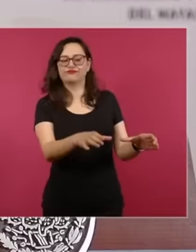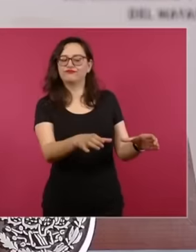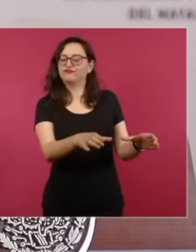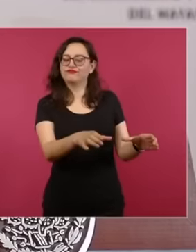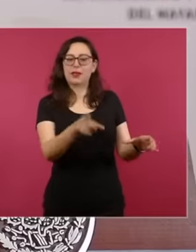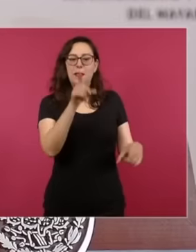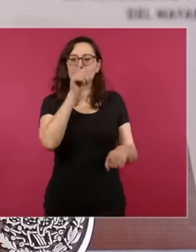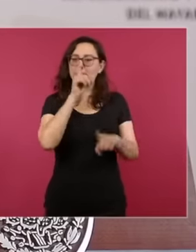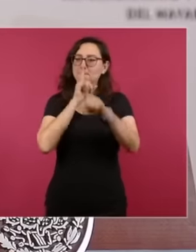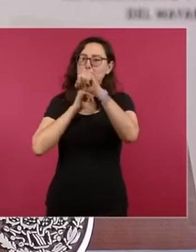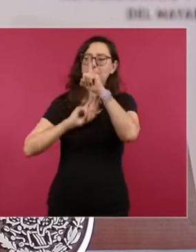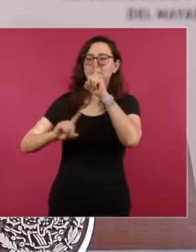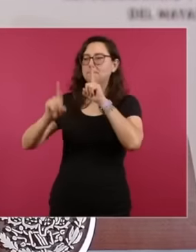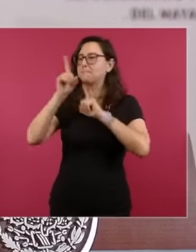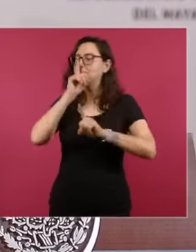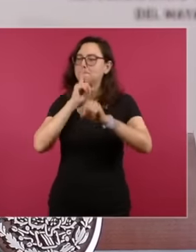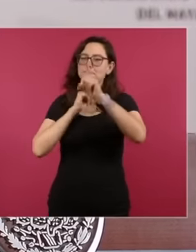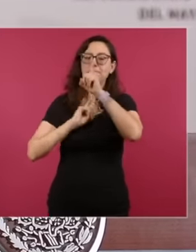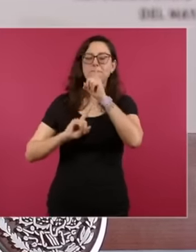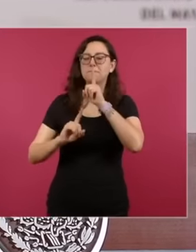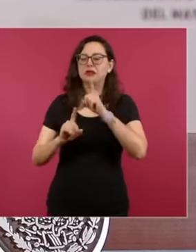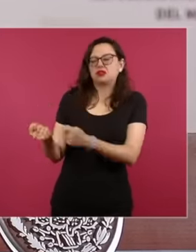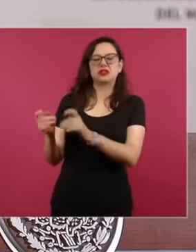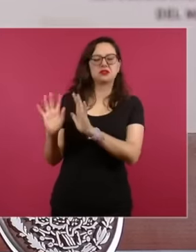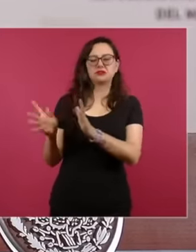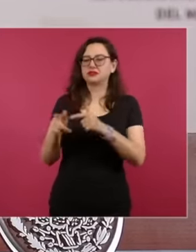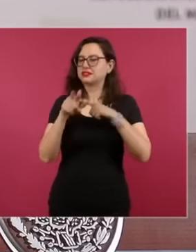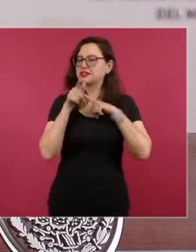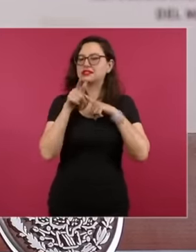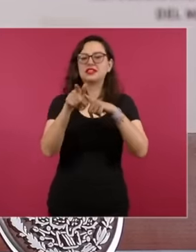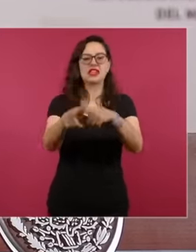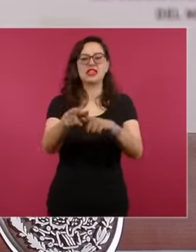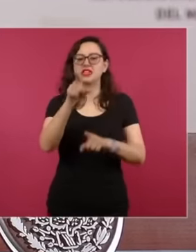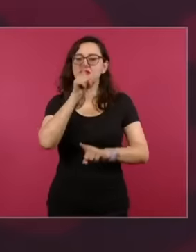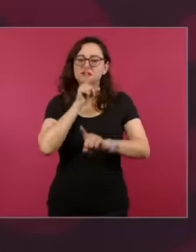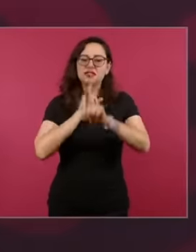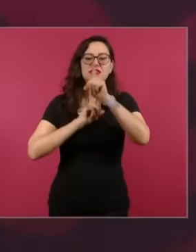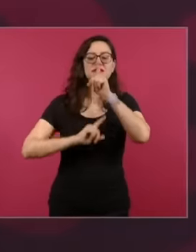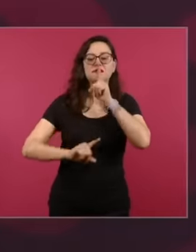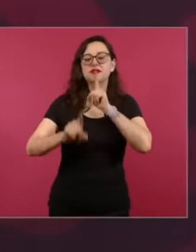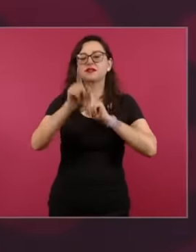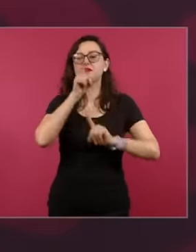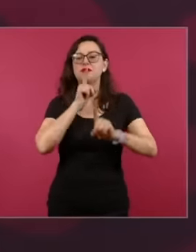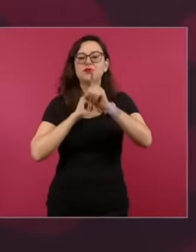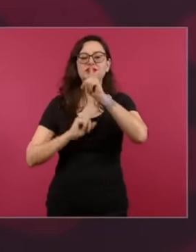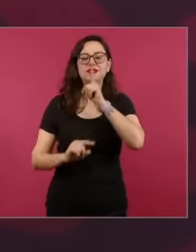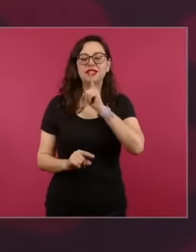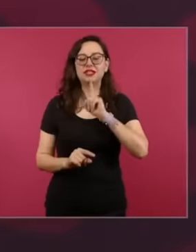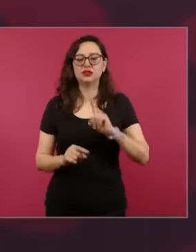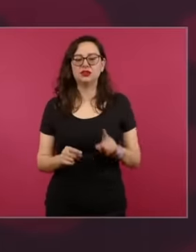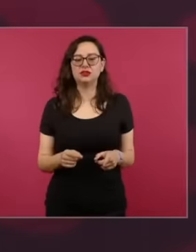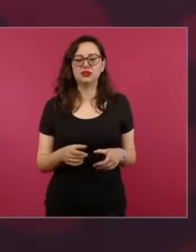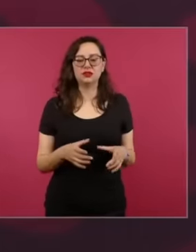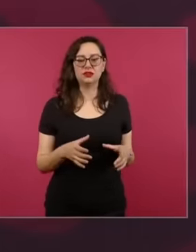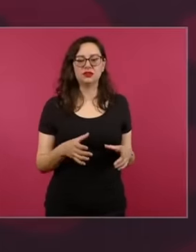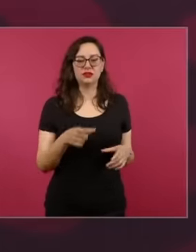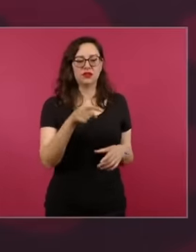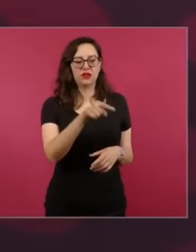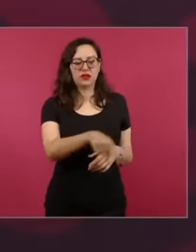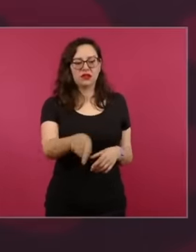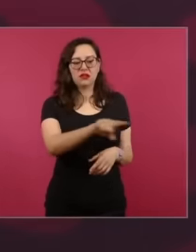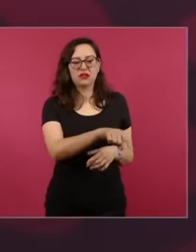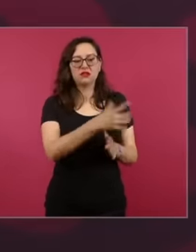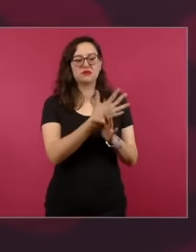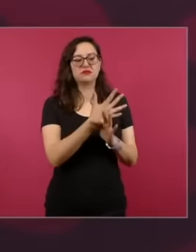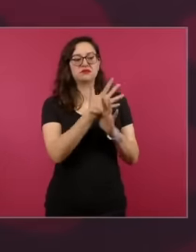no van a dejar de estar diciendo que nos vamos a robar las Afores, como dicen